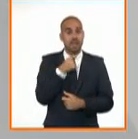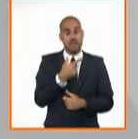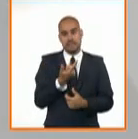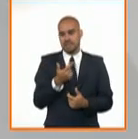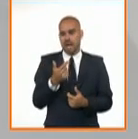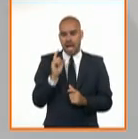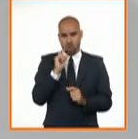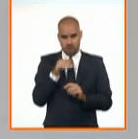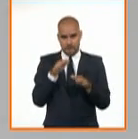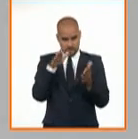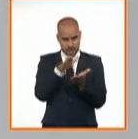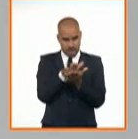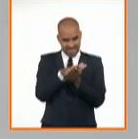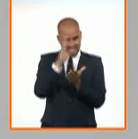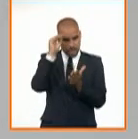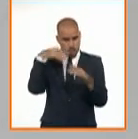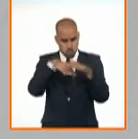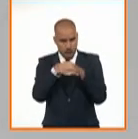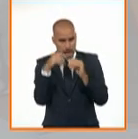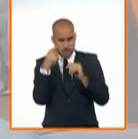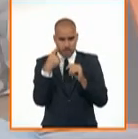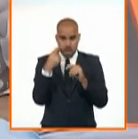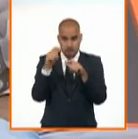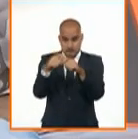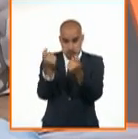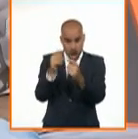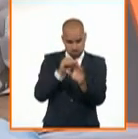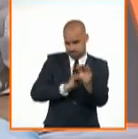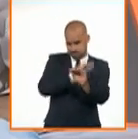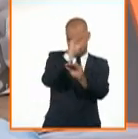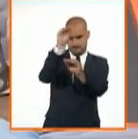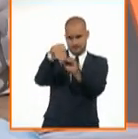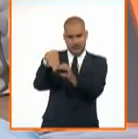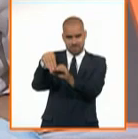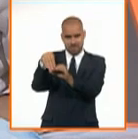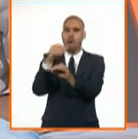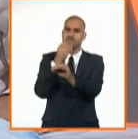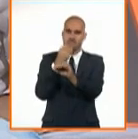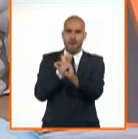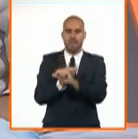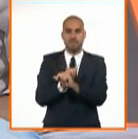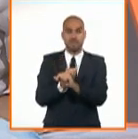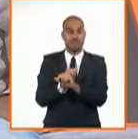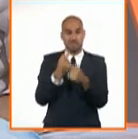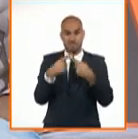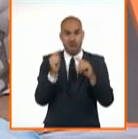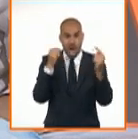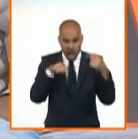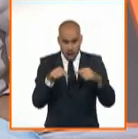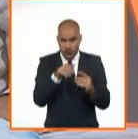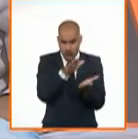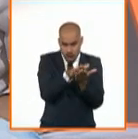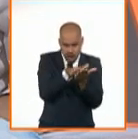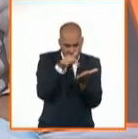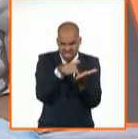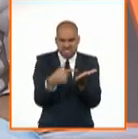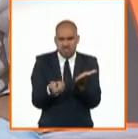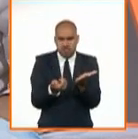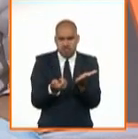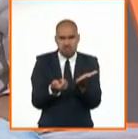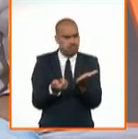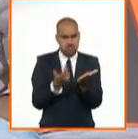asumir esa generación que sale ante la salida imprevista de cualquiera de los blogs y en estos momentos nos estamos contando con esa